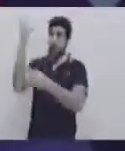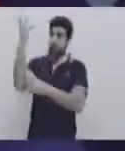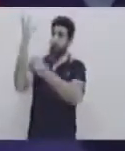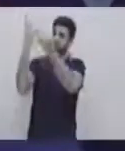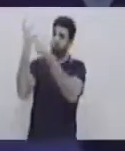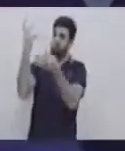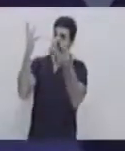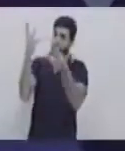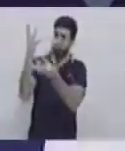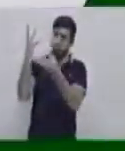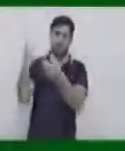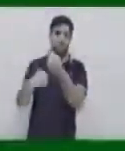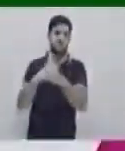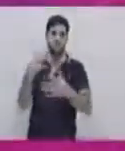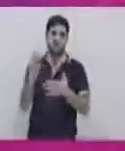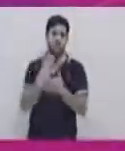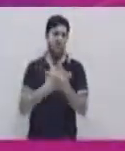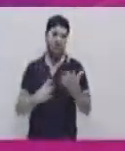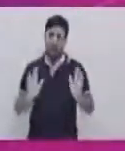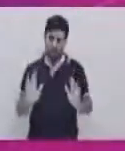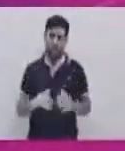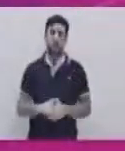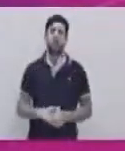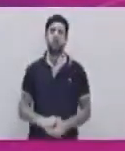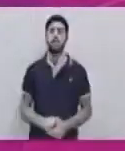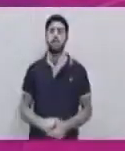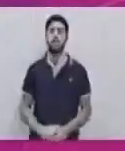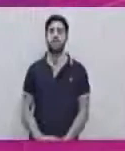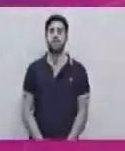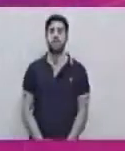se encuentran en tu entorno?